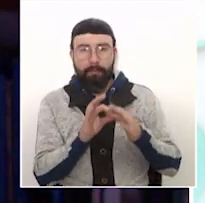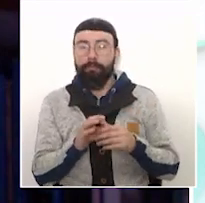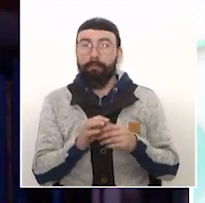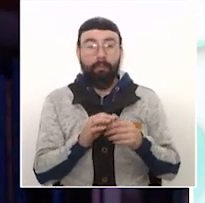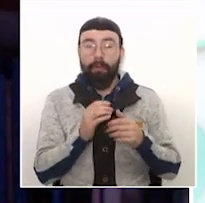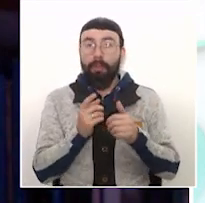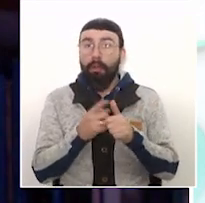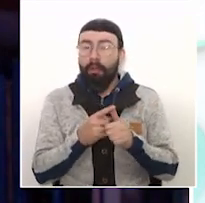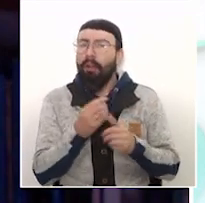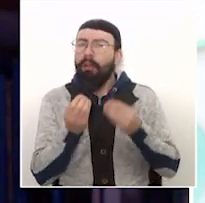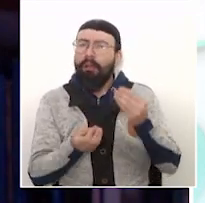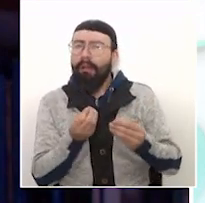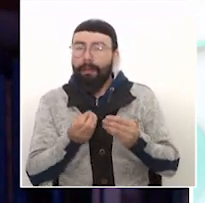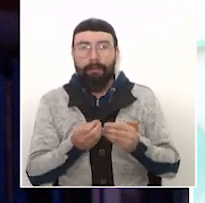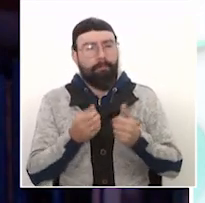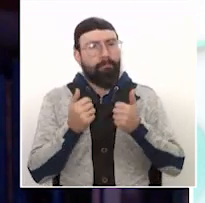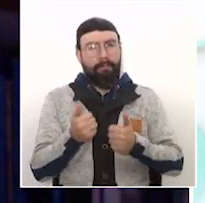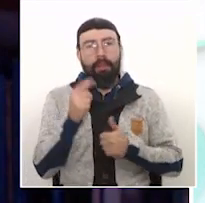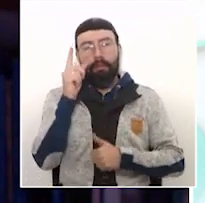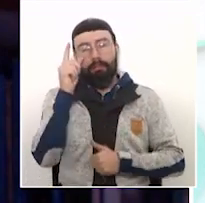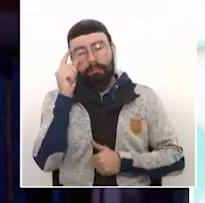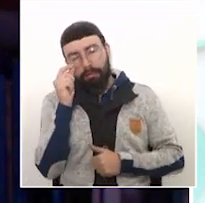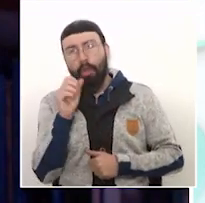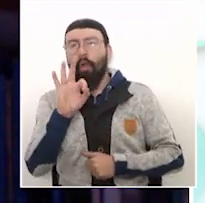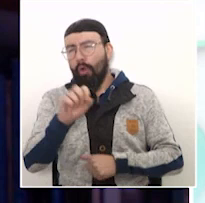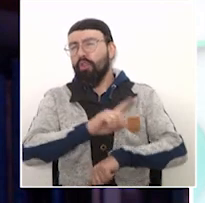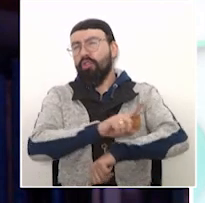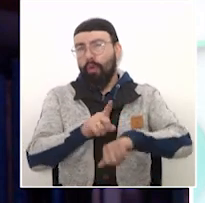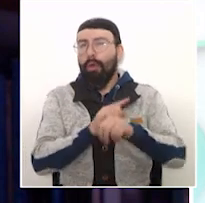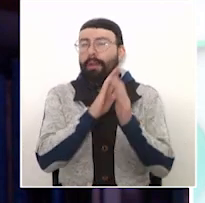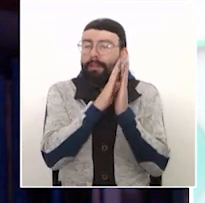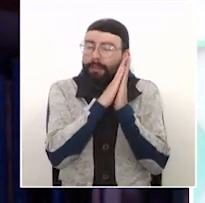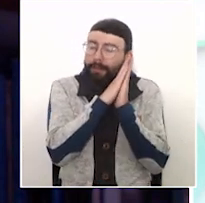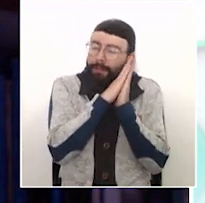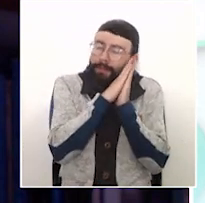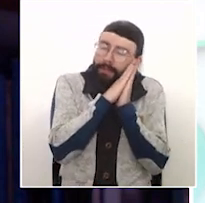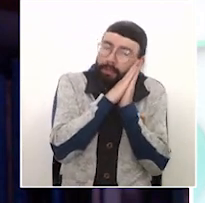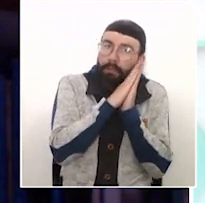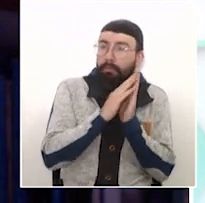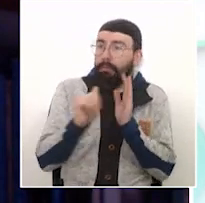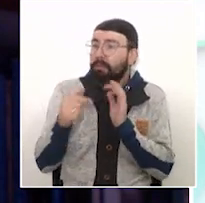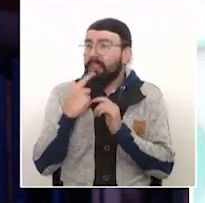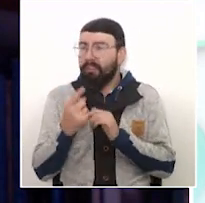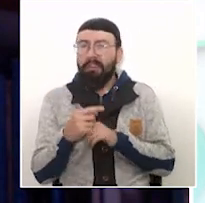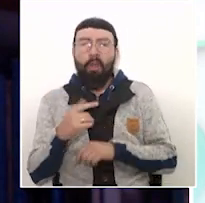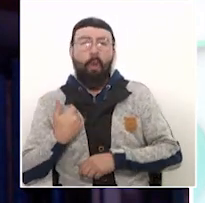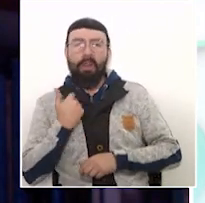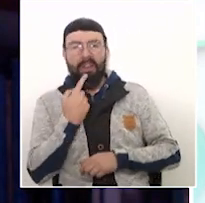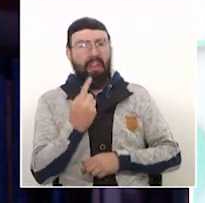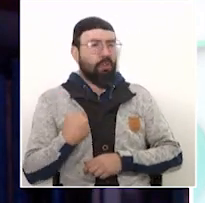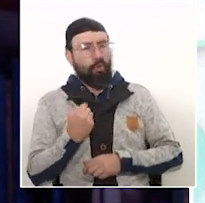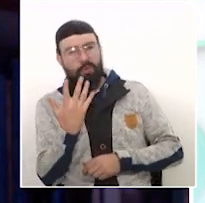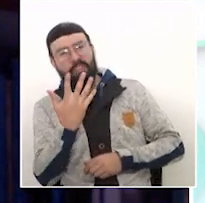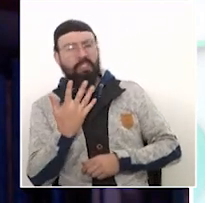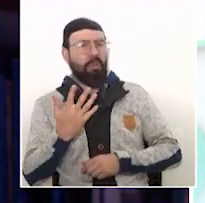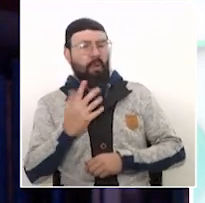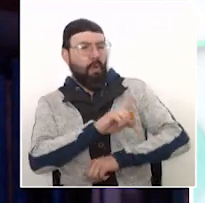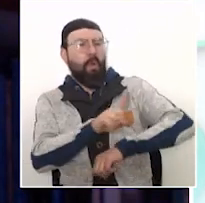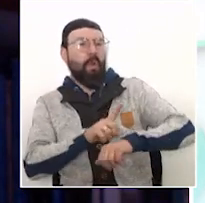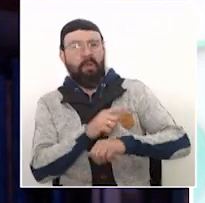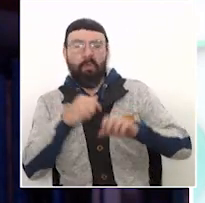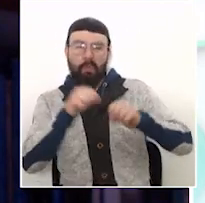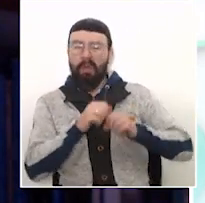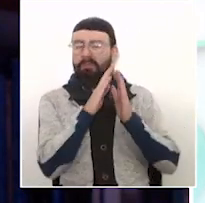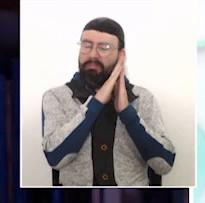sueño, unas 8 horas diarias se recomienda. Los jóvenes dicen, no, yo con 5 tengo, porque estás joven. Después, a la